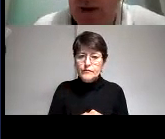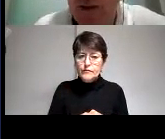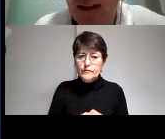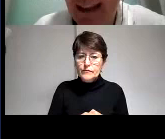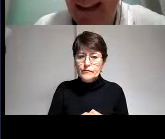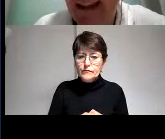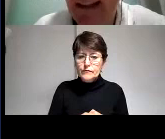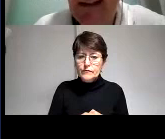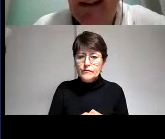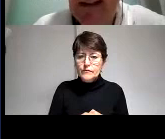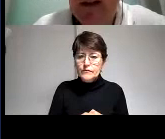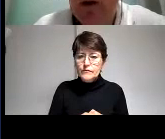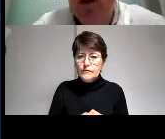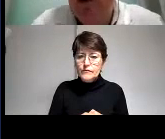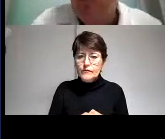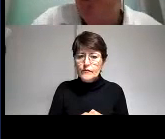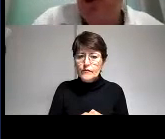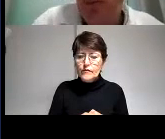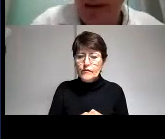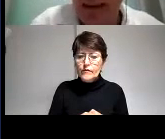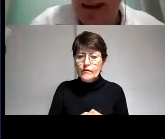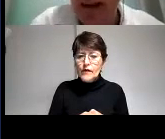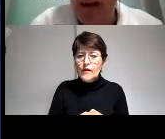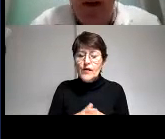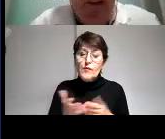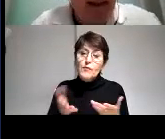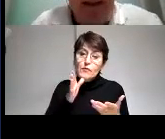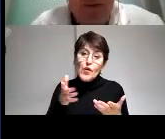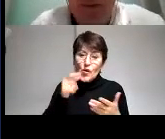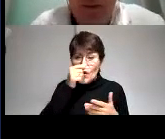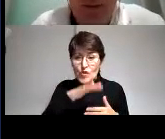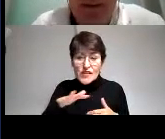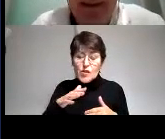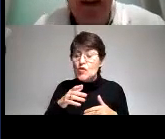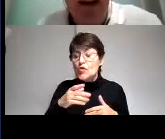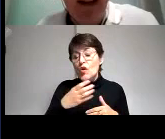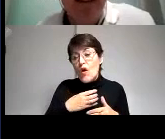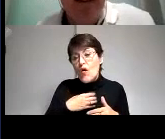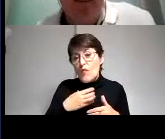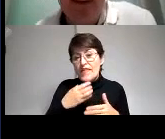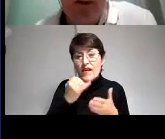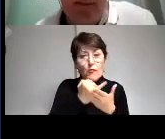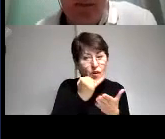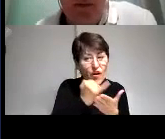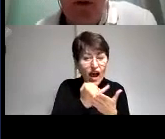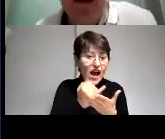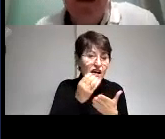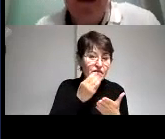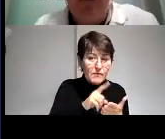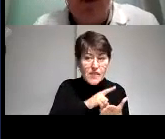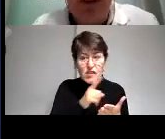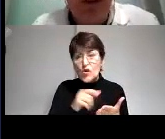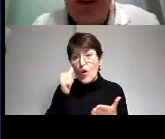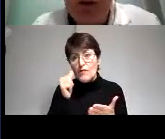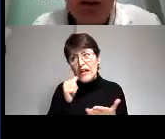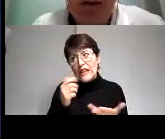por una cuestión ética, con los niños no podemos experimentar, con las embarazadas no podemos experimentar y con las lactantes en principio tampoco.